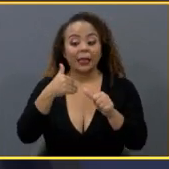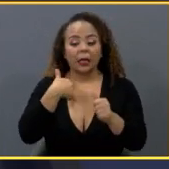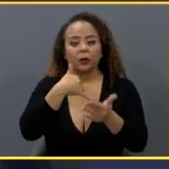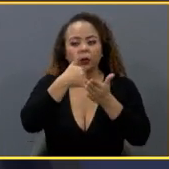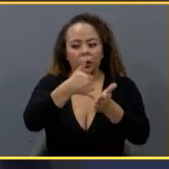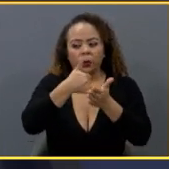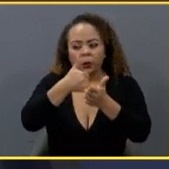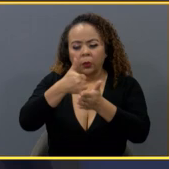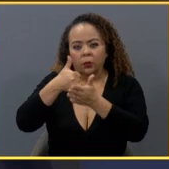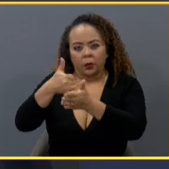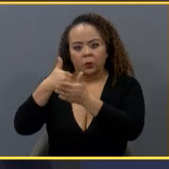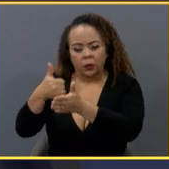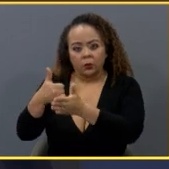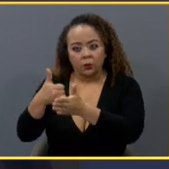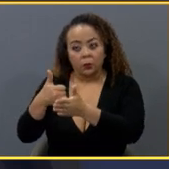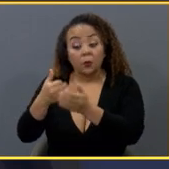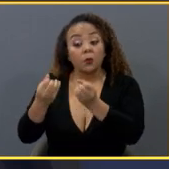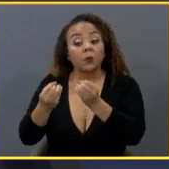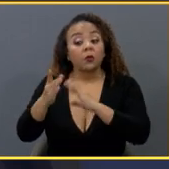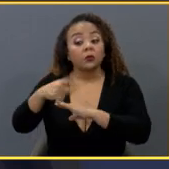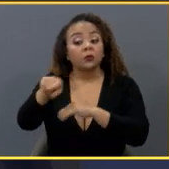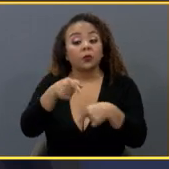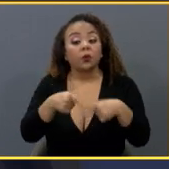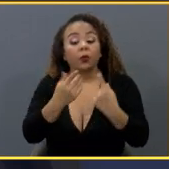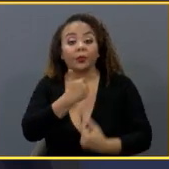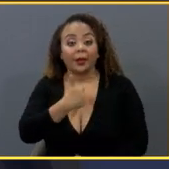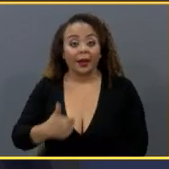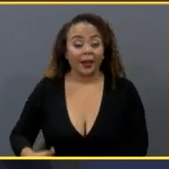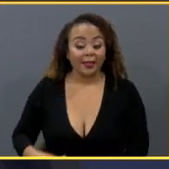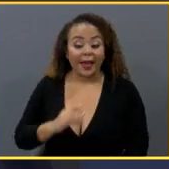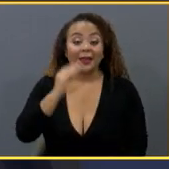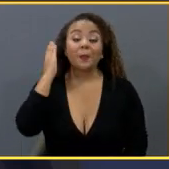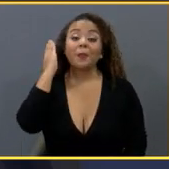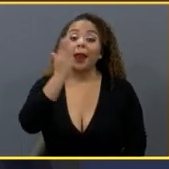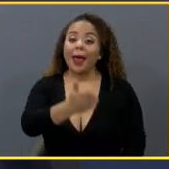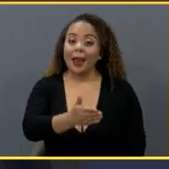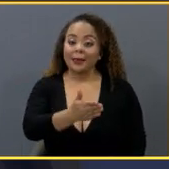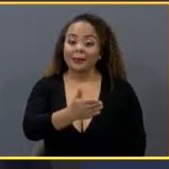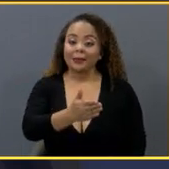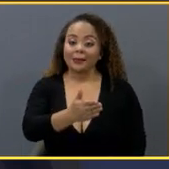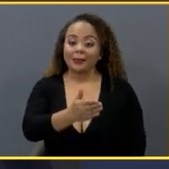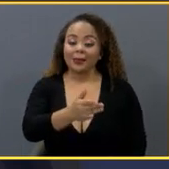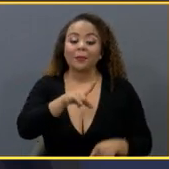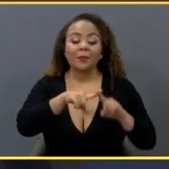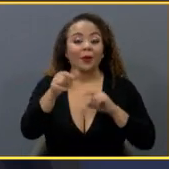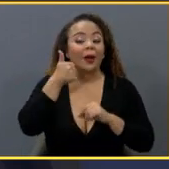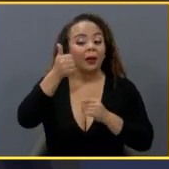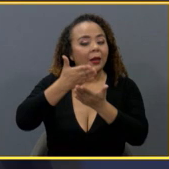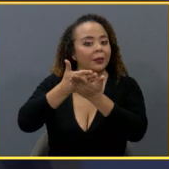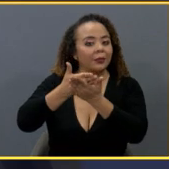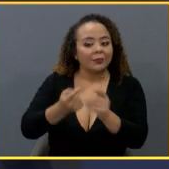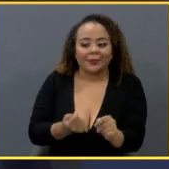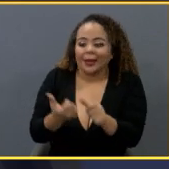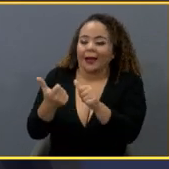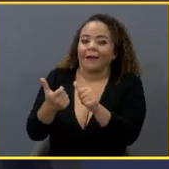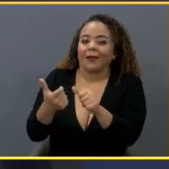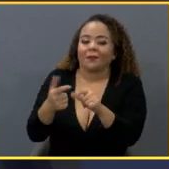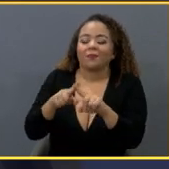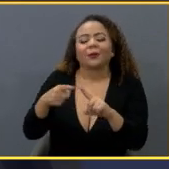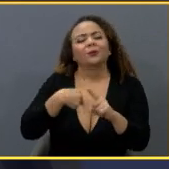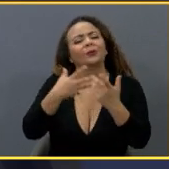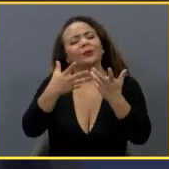títulos, muchos fueron contra Herediano y en penales. Pero la Liga los sacaba. Pero lo que quiero decir es